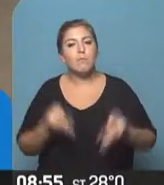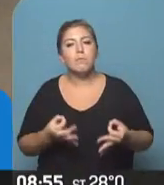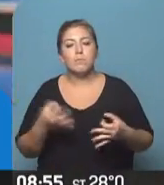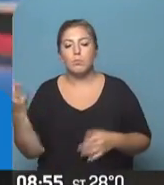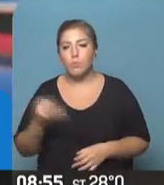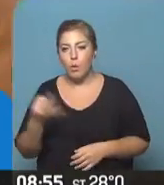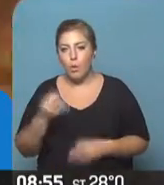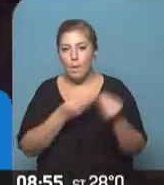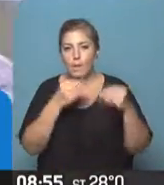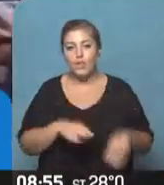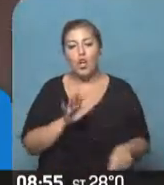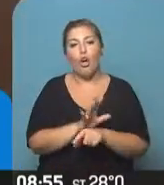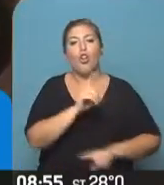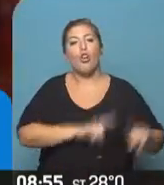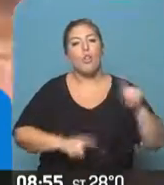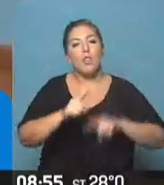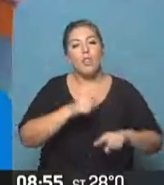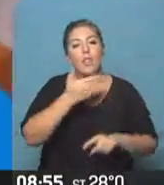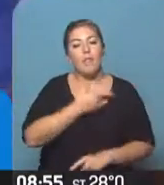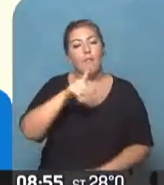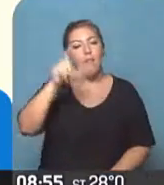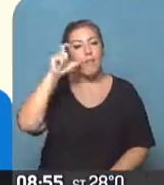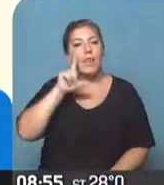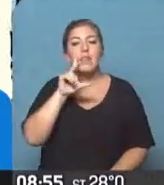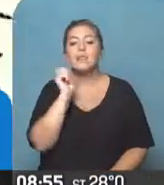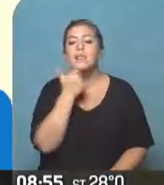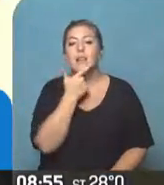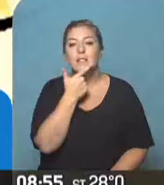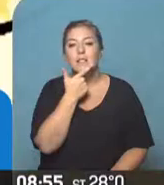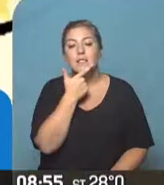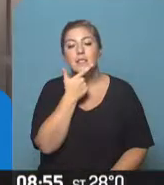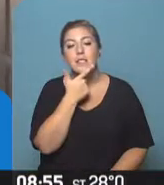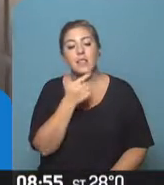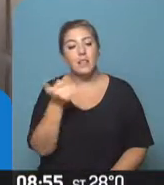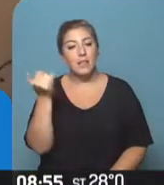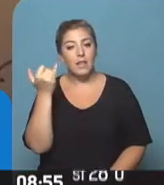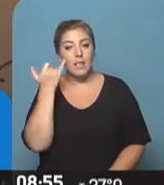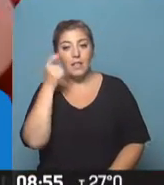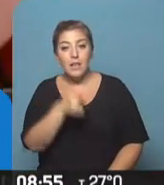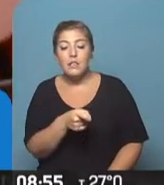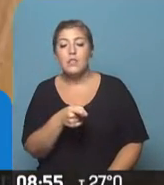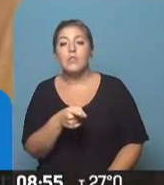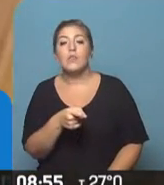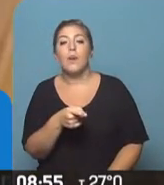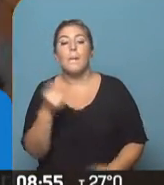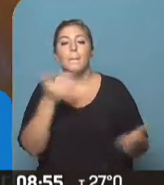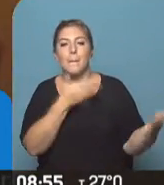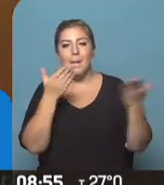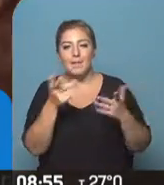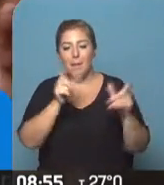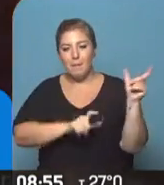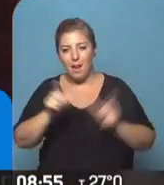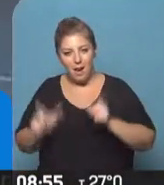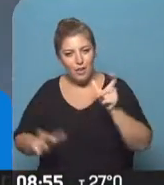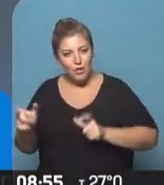ampliamente, comenzó con una coordinación de Magdalena Fleitas y Sus Risas de la Tierra. Tanto Saramela como Insol están presentando sus personajes,